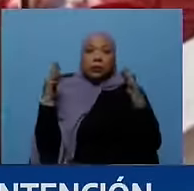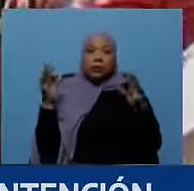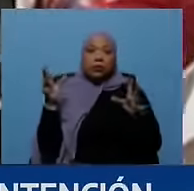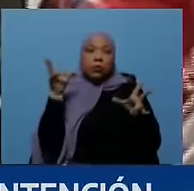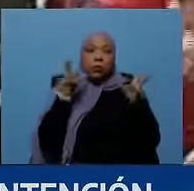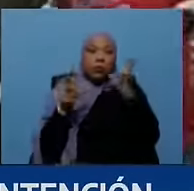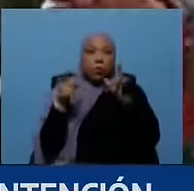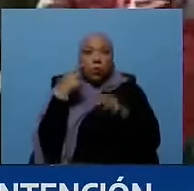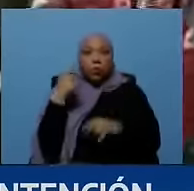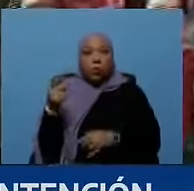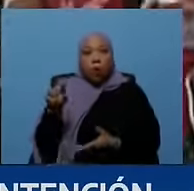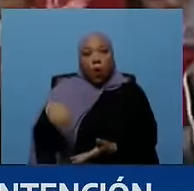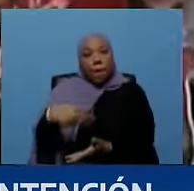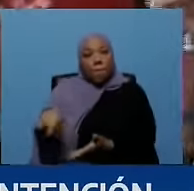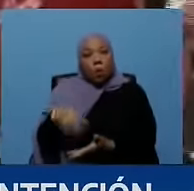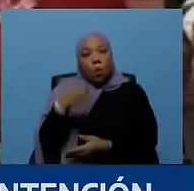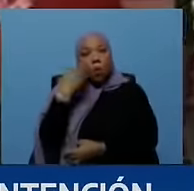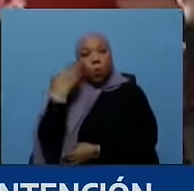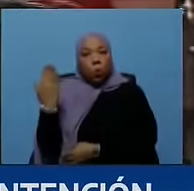Mira, mira cómo baila ella.